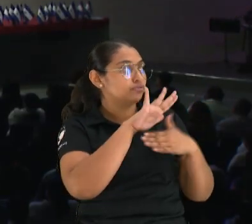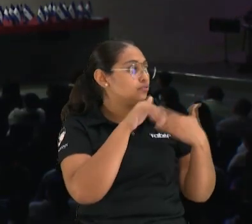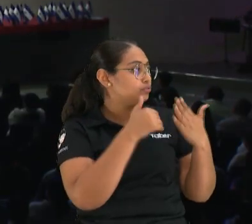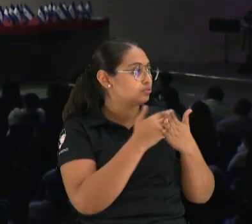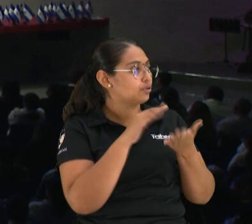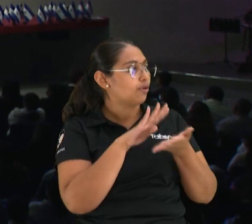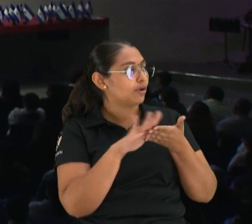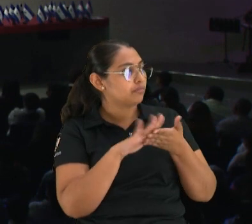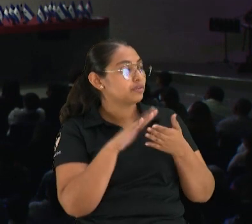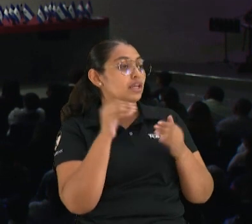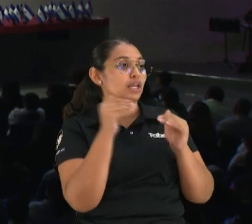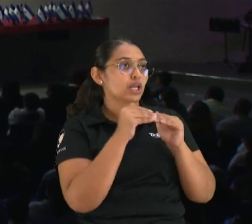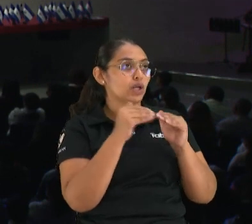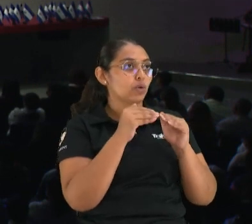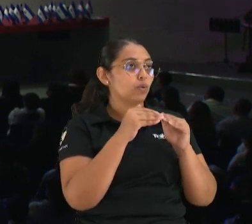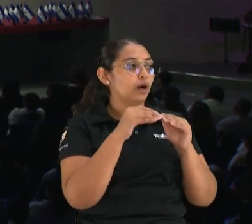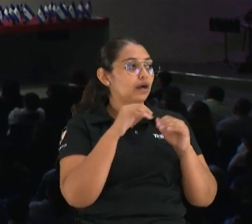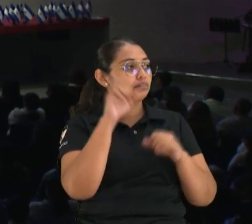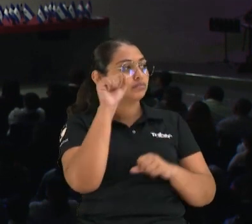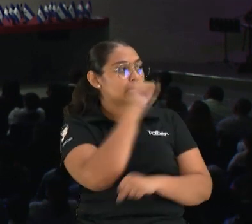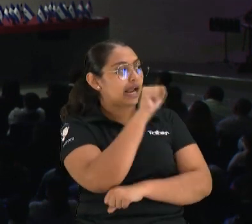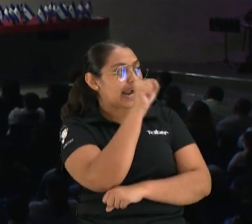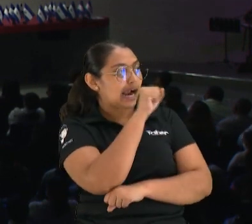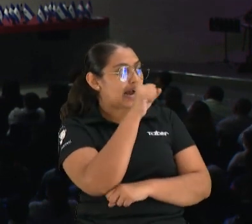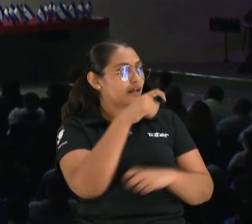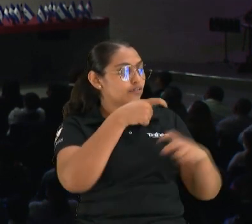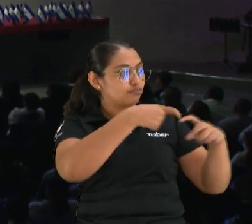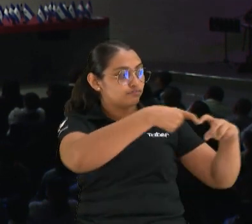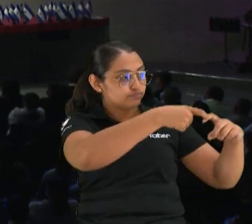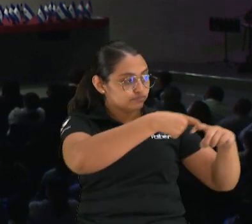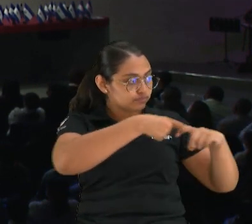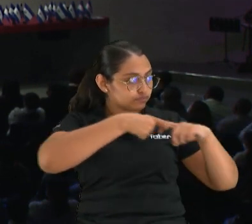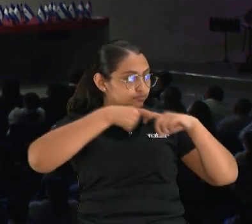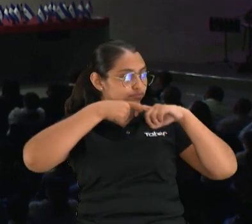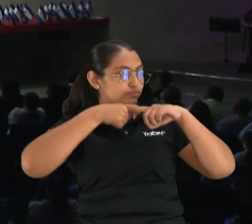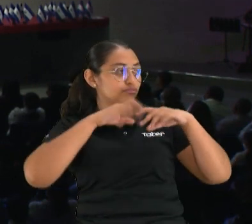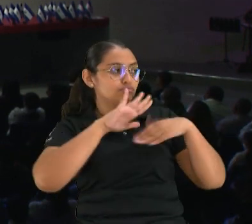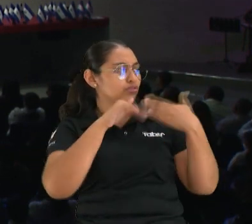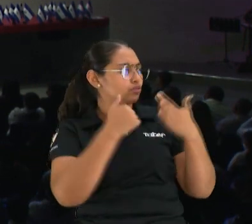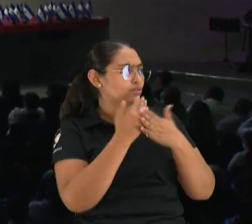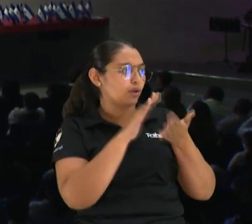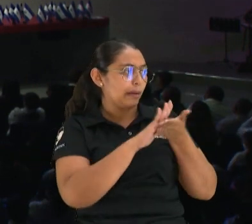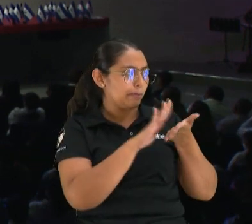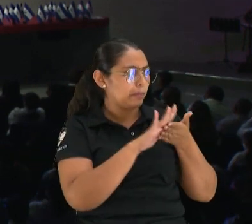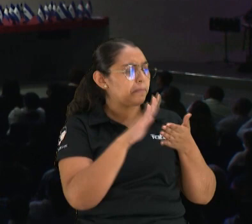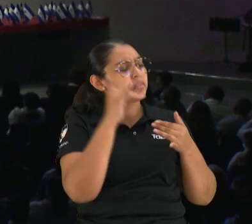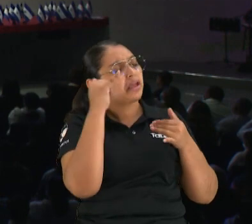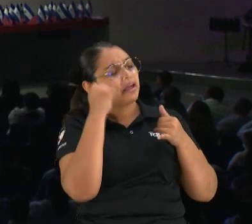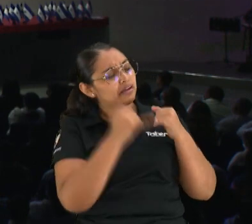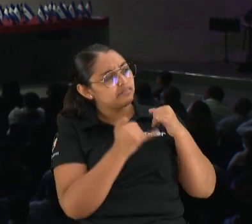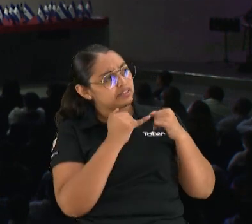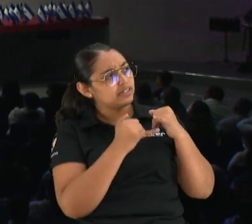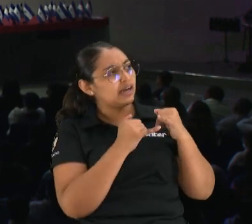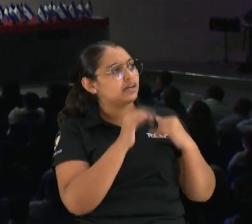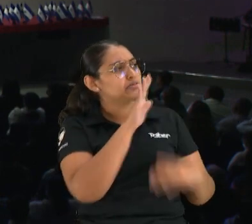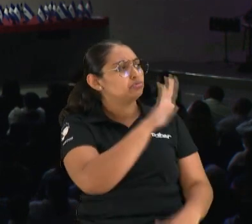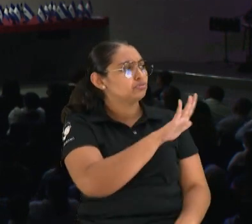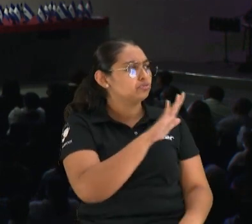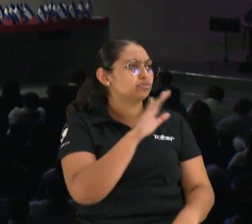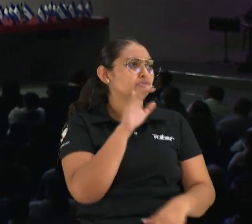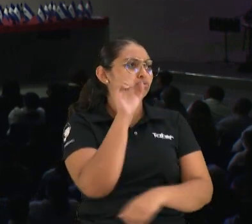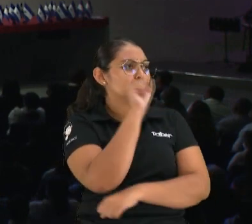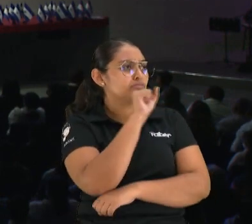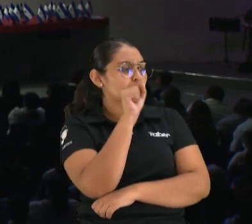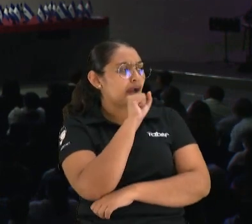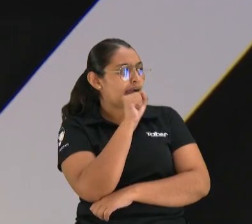la grúa que se lo llevó pagues el almacenaje y las horas de trabajo que va a tomar ser esto pues no lo pago entonces venden tu carro y con lo que venden tu